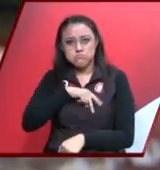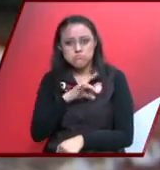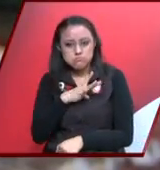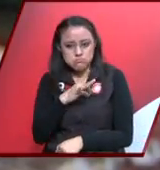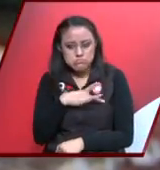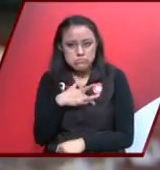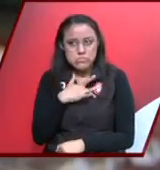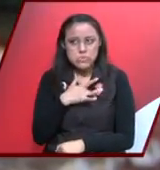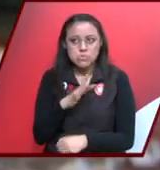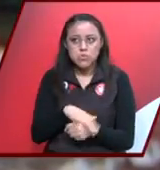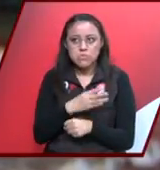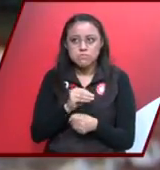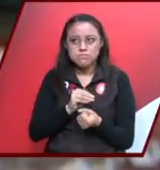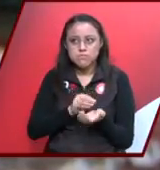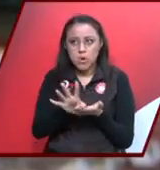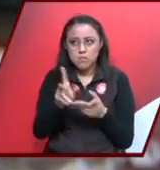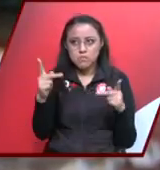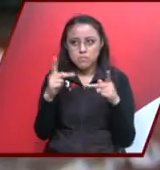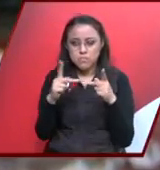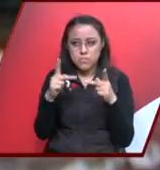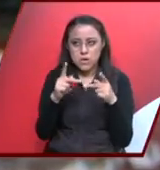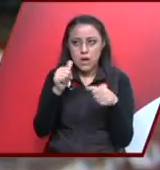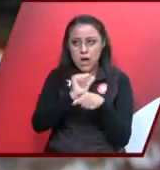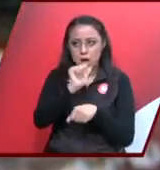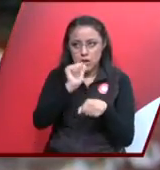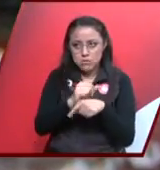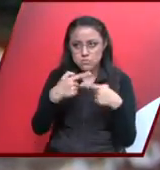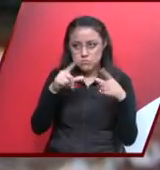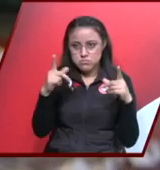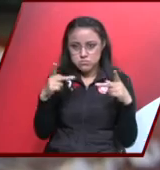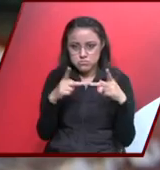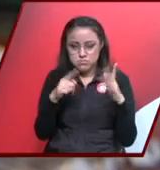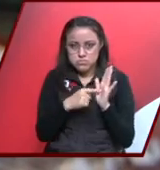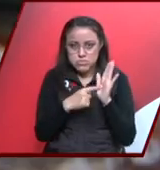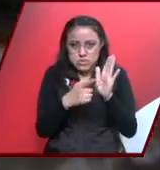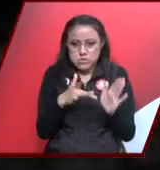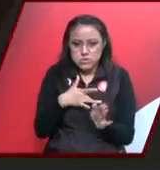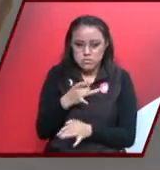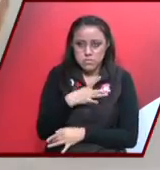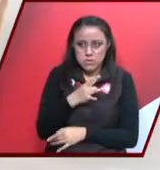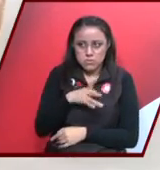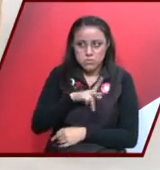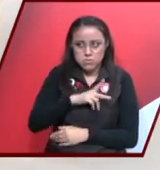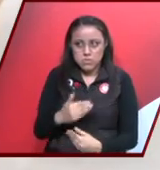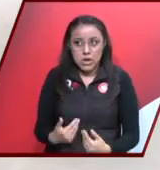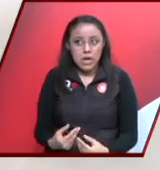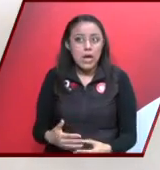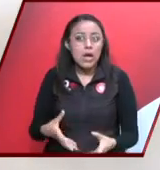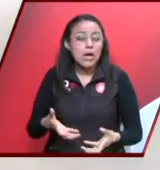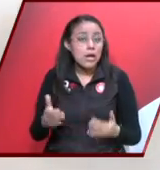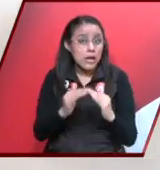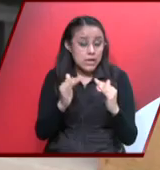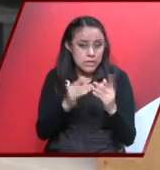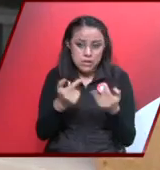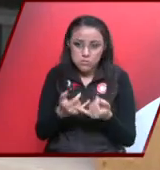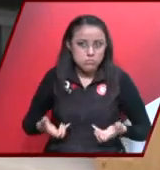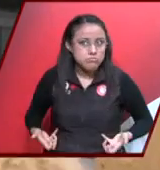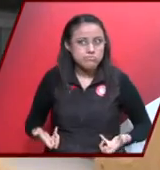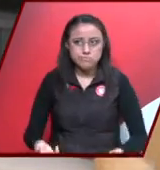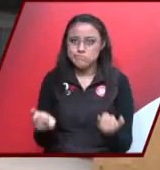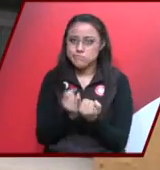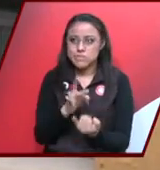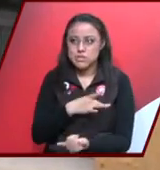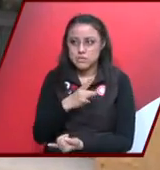pase, anda publicando las placas de los carros y demás, y miedo a que algo nos hagan en la calle. Para quien corresponda,